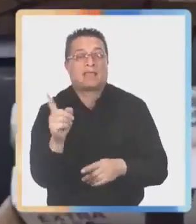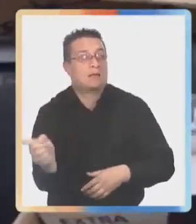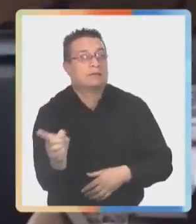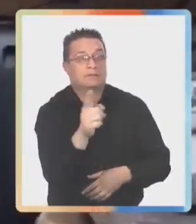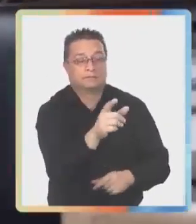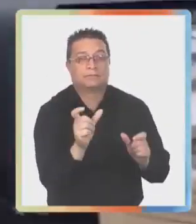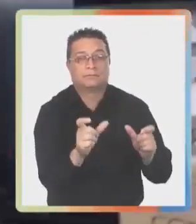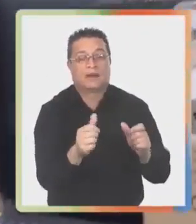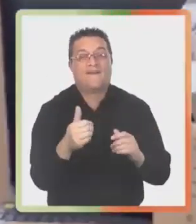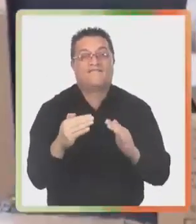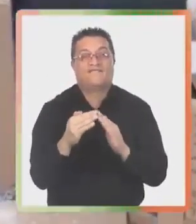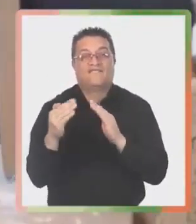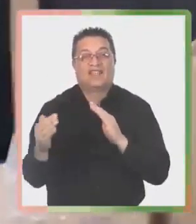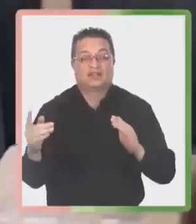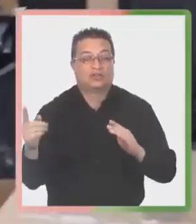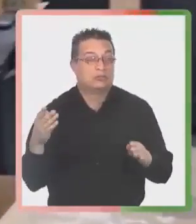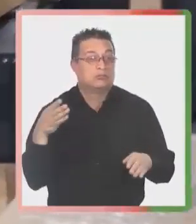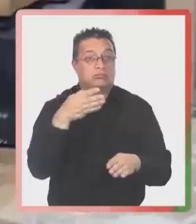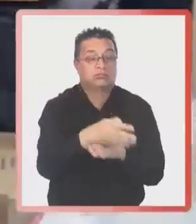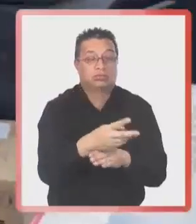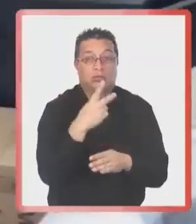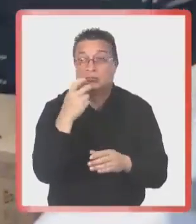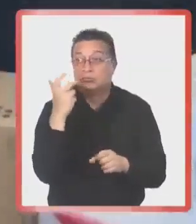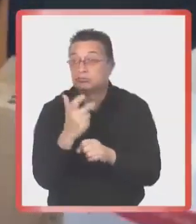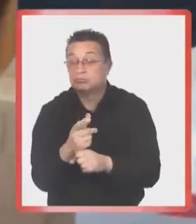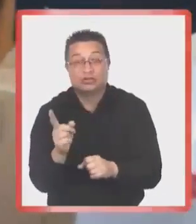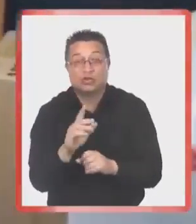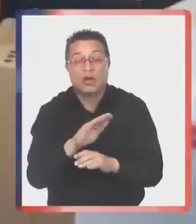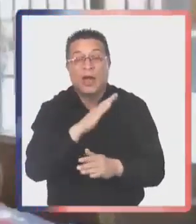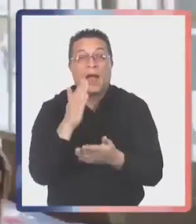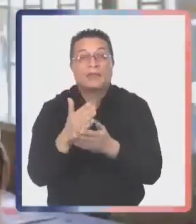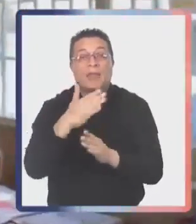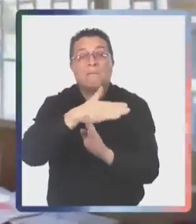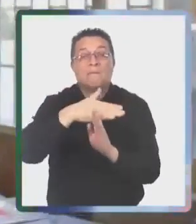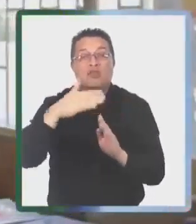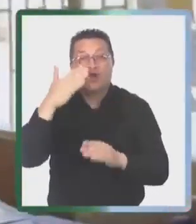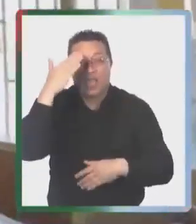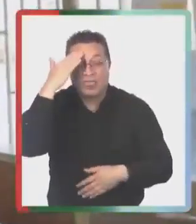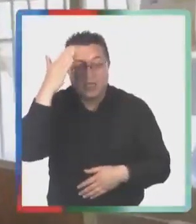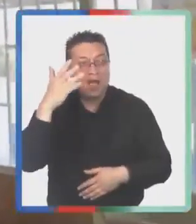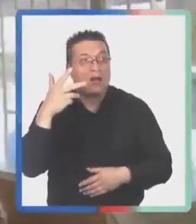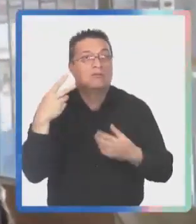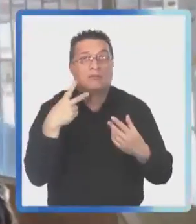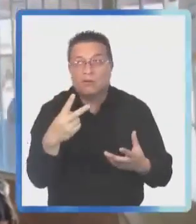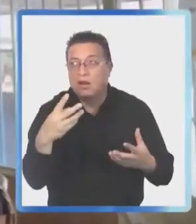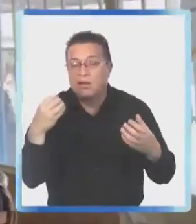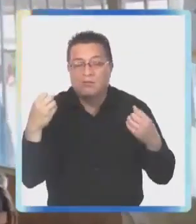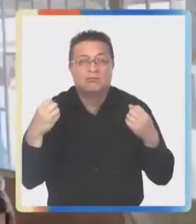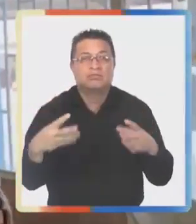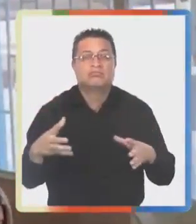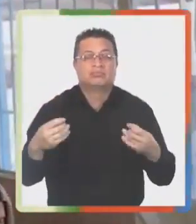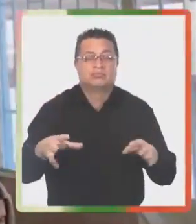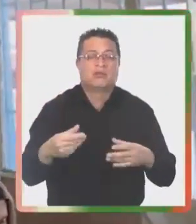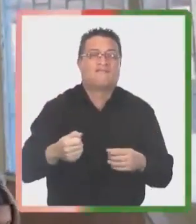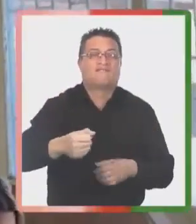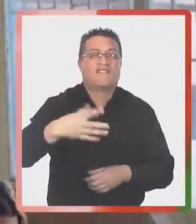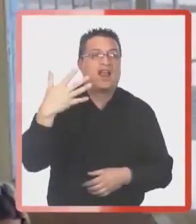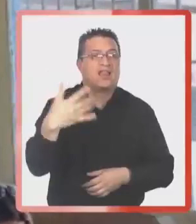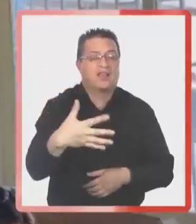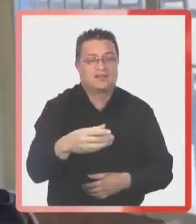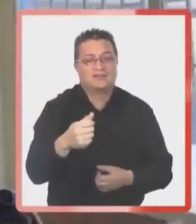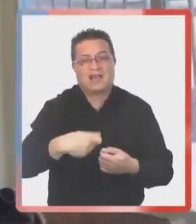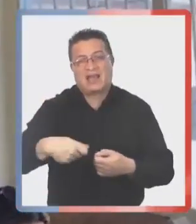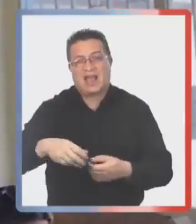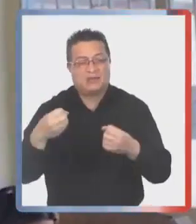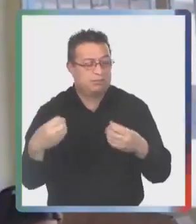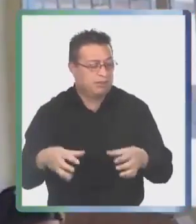que concurriera vigilancia vecinal. No se percataron del robo sino hasta el mediodía, con la consiguiente y lamentable pérdida de valioso